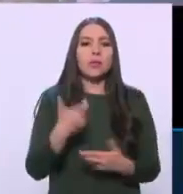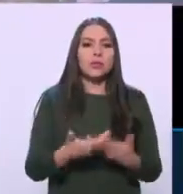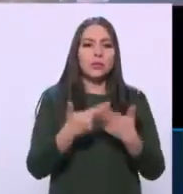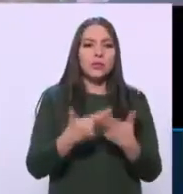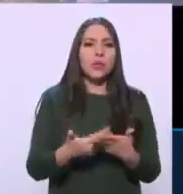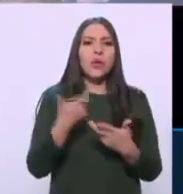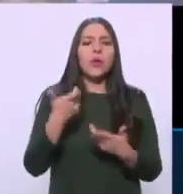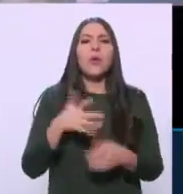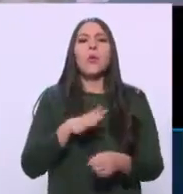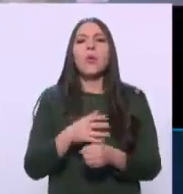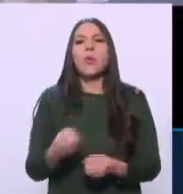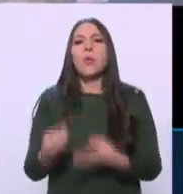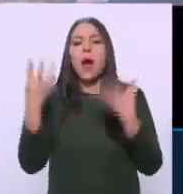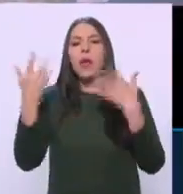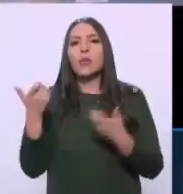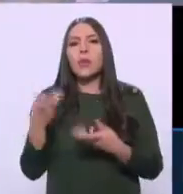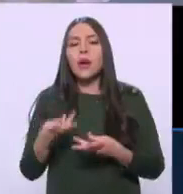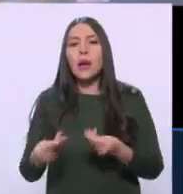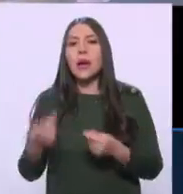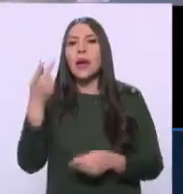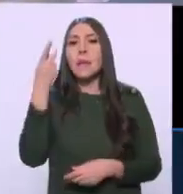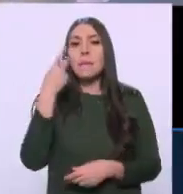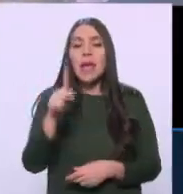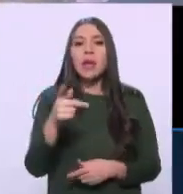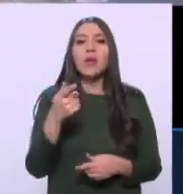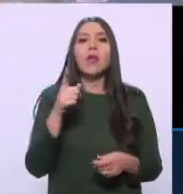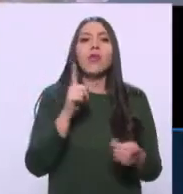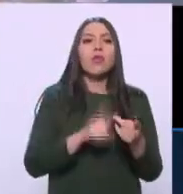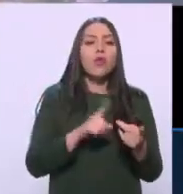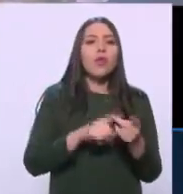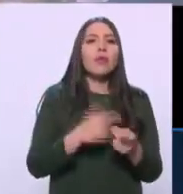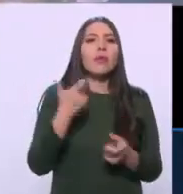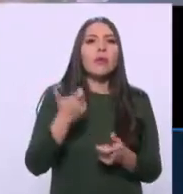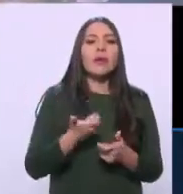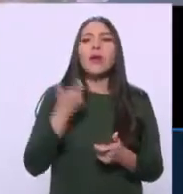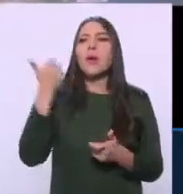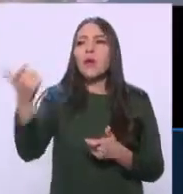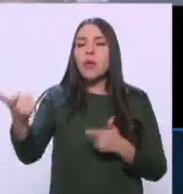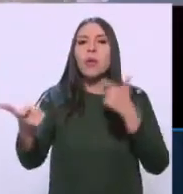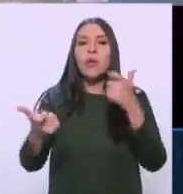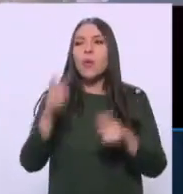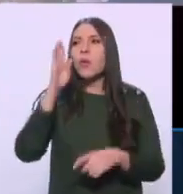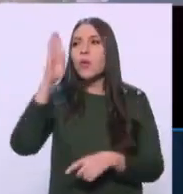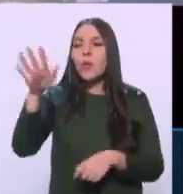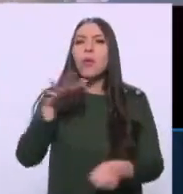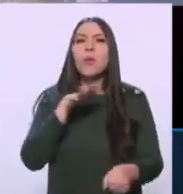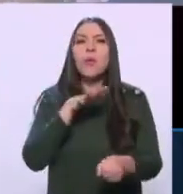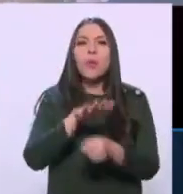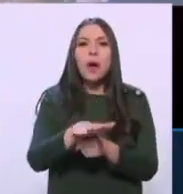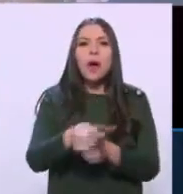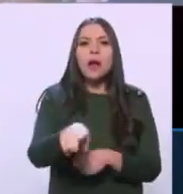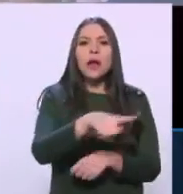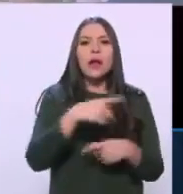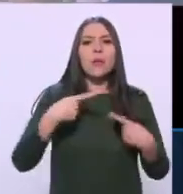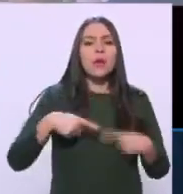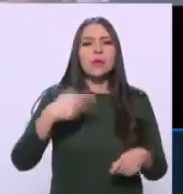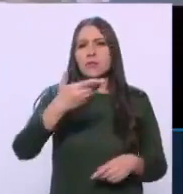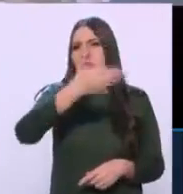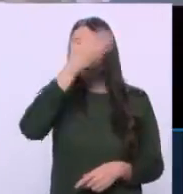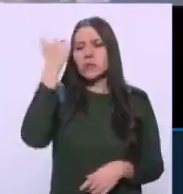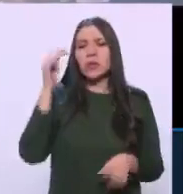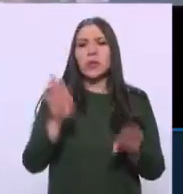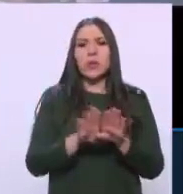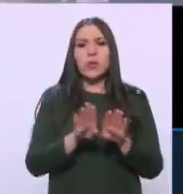hay como tal información específica del destino, lo cual no permite a beneficiarios, sobre todo, conocer cómo se